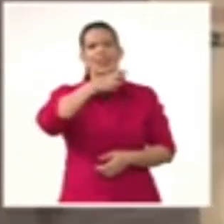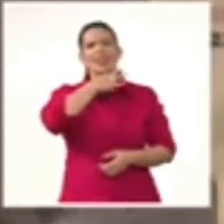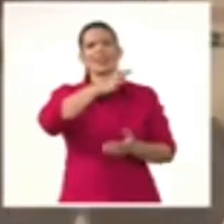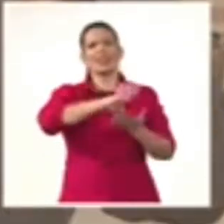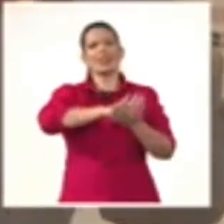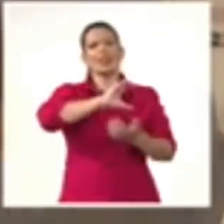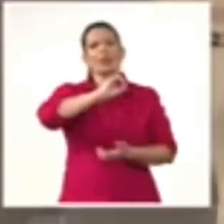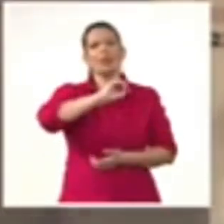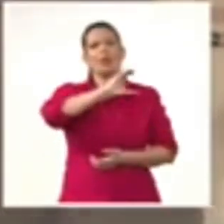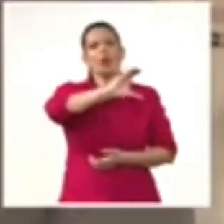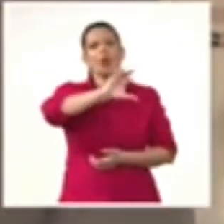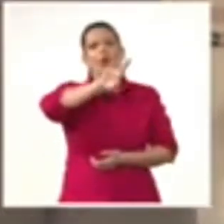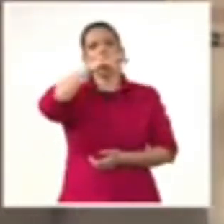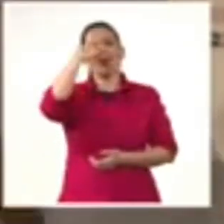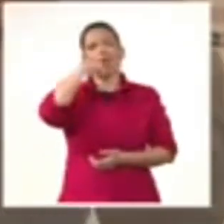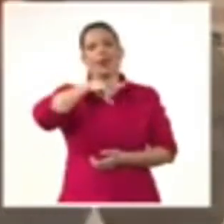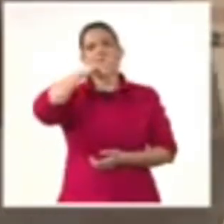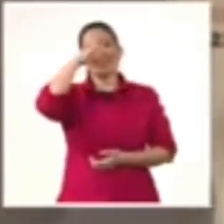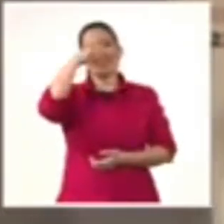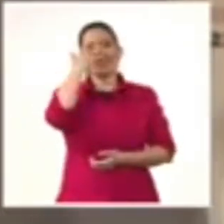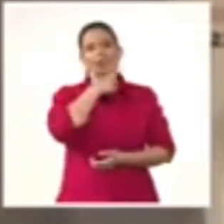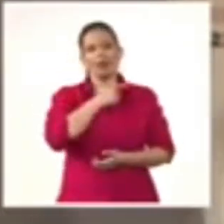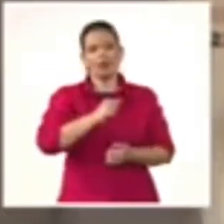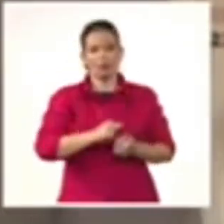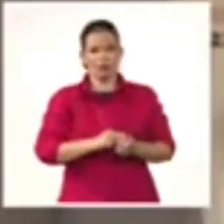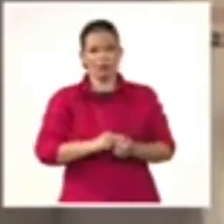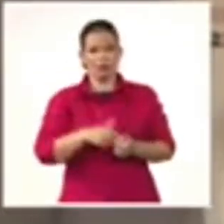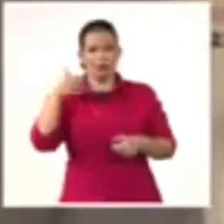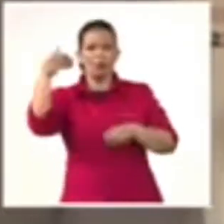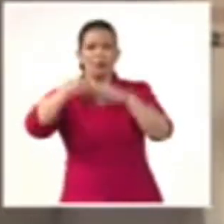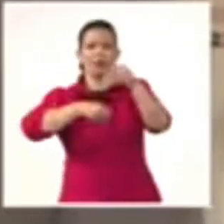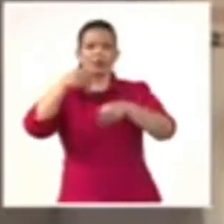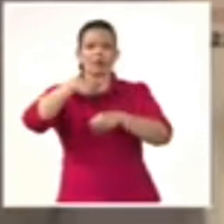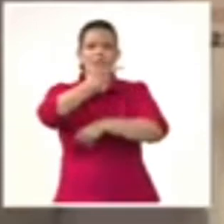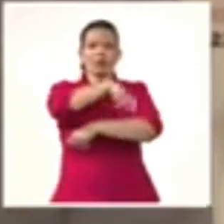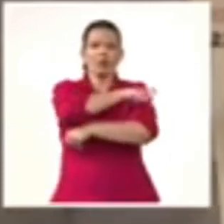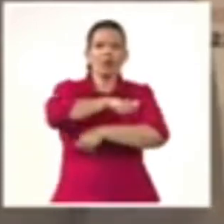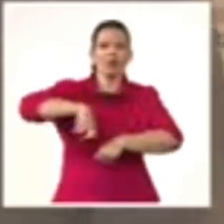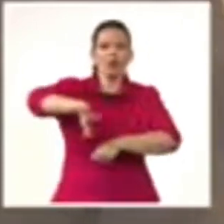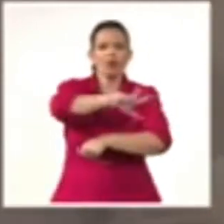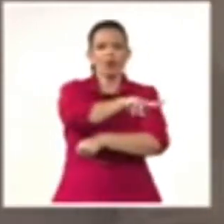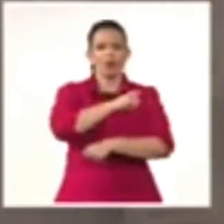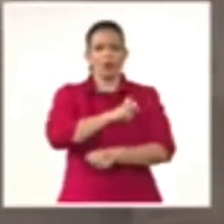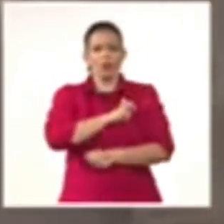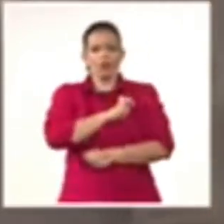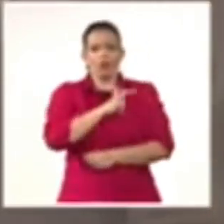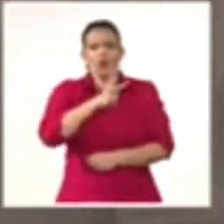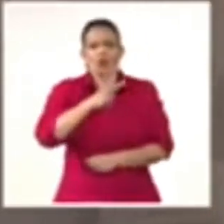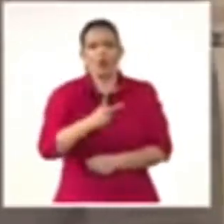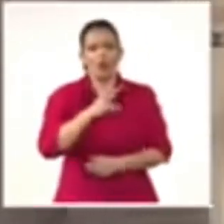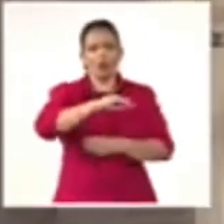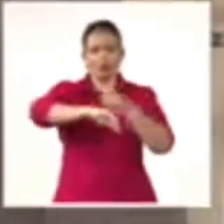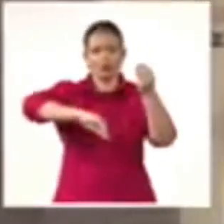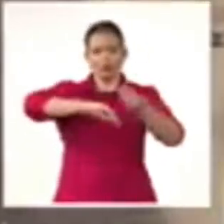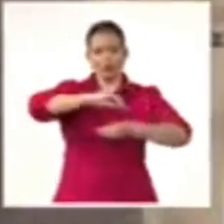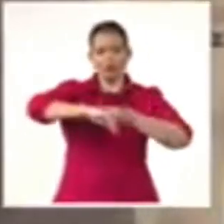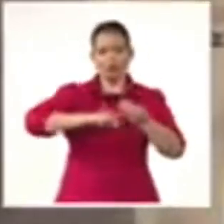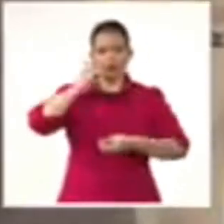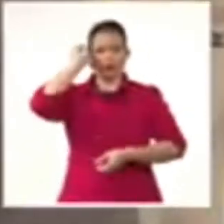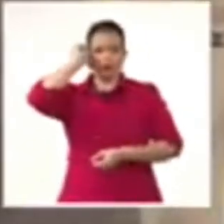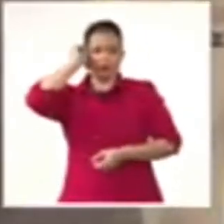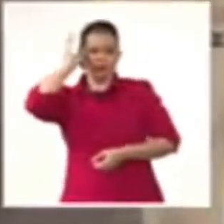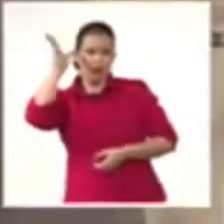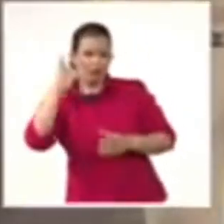popular, humanismo, voluntad de transformación, creatividad, innovación,